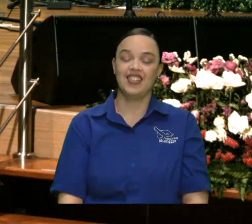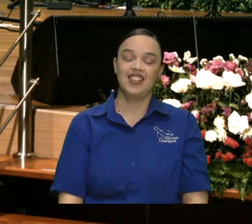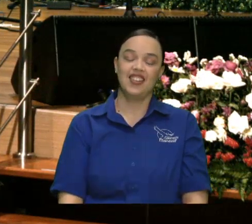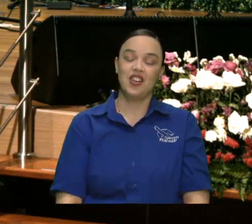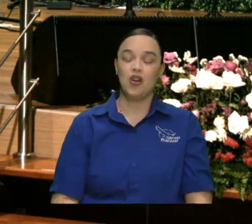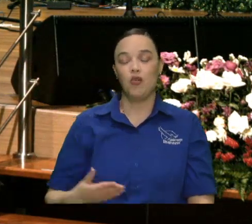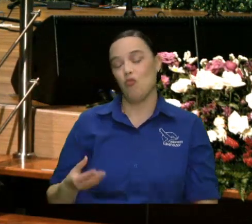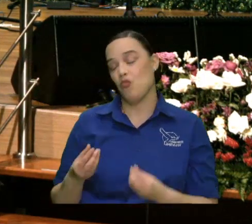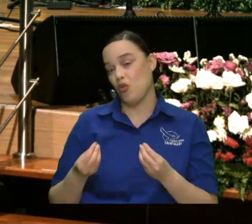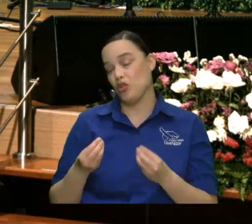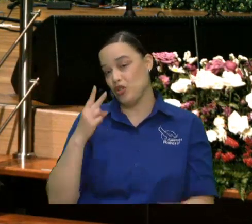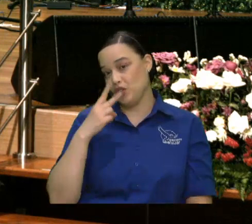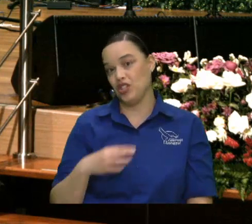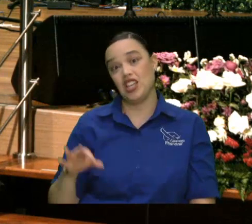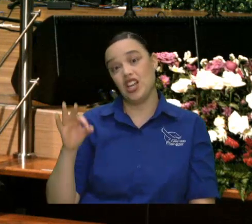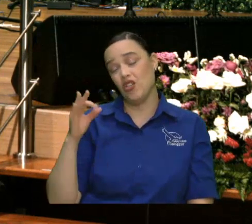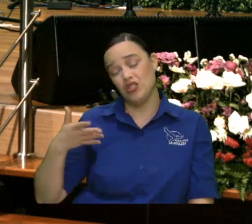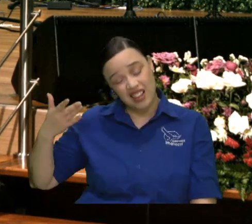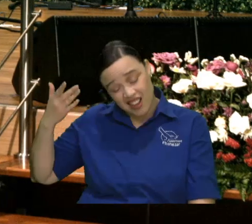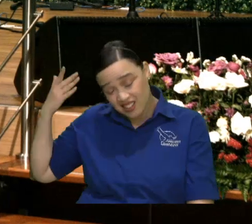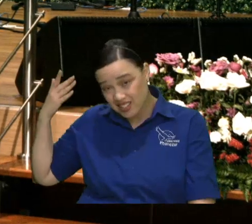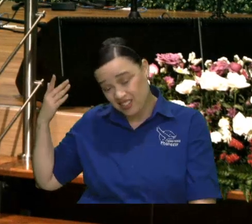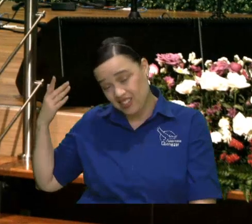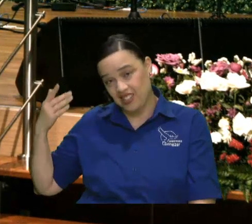y llenamos la casa pero